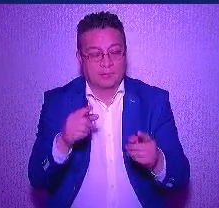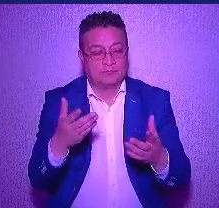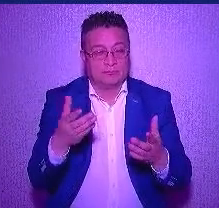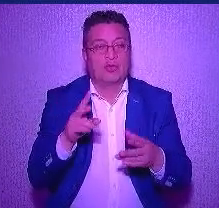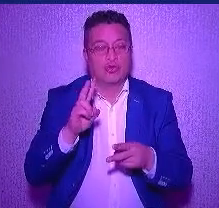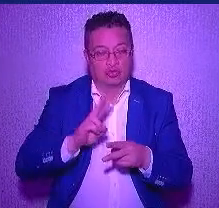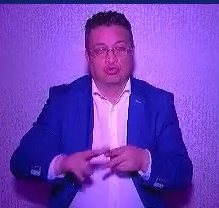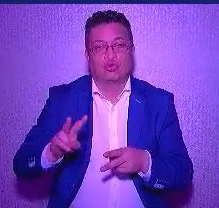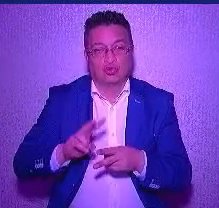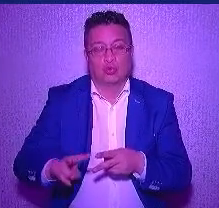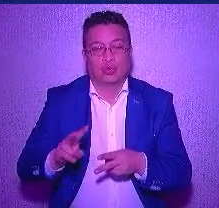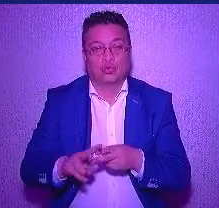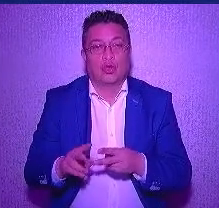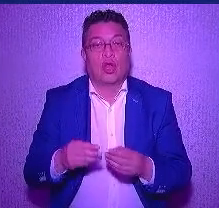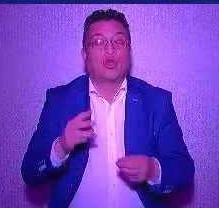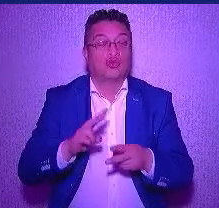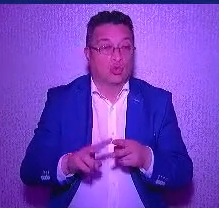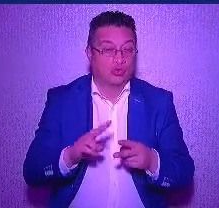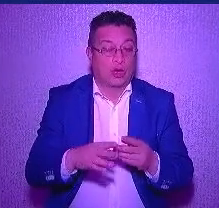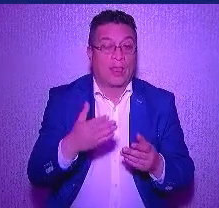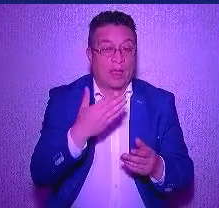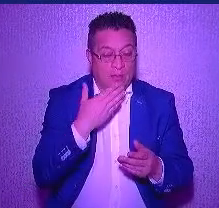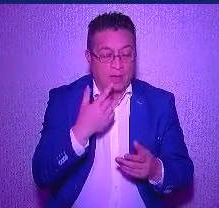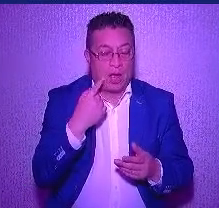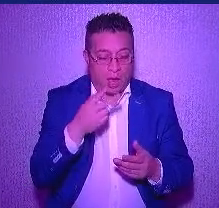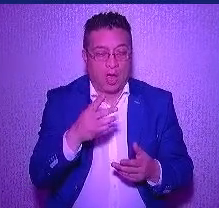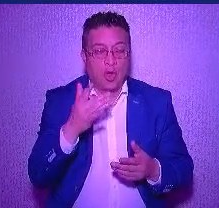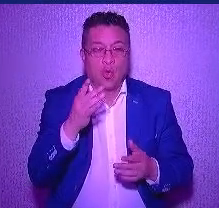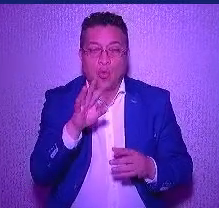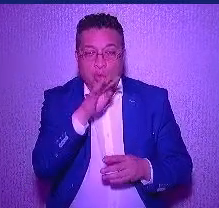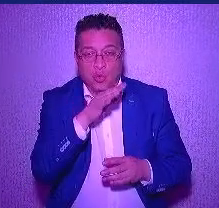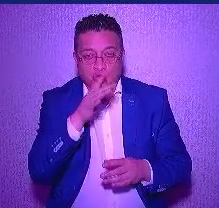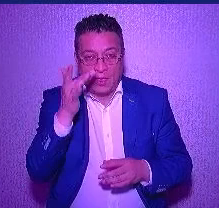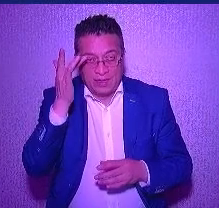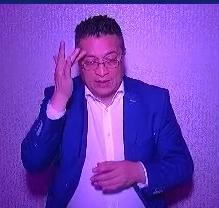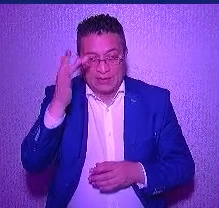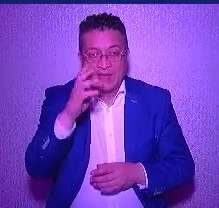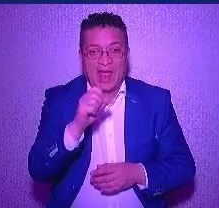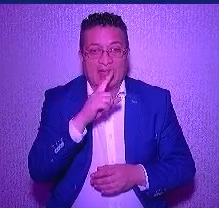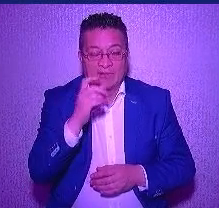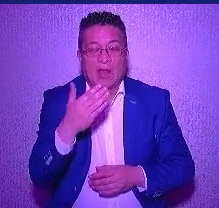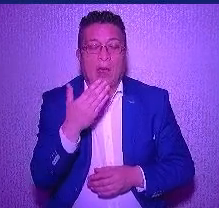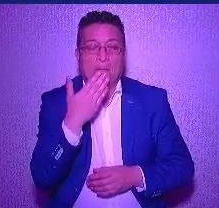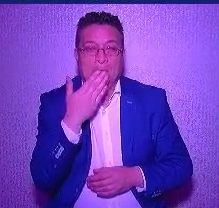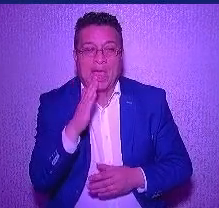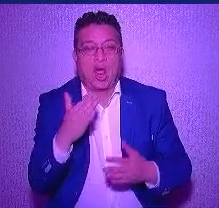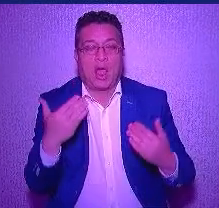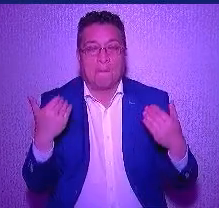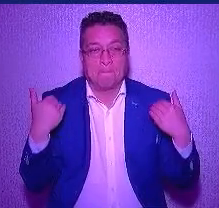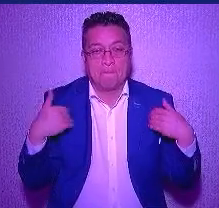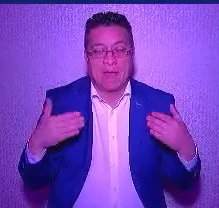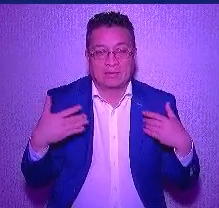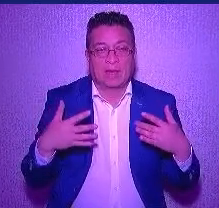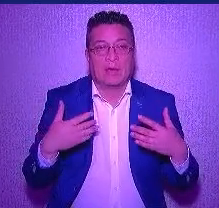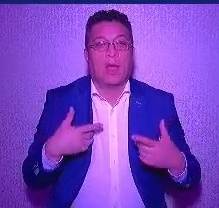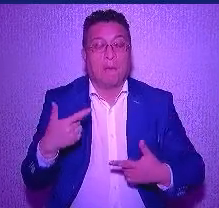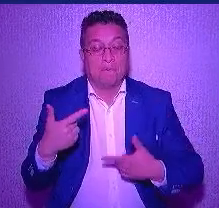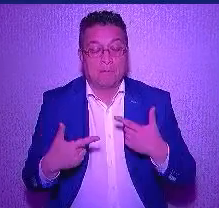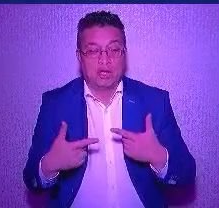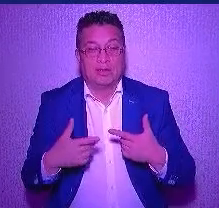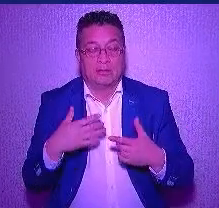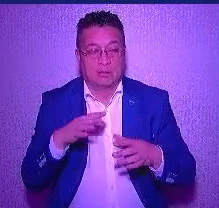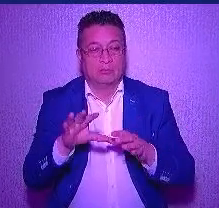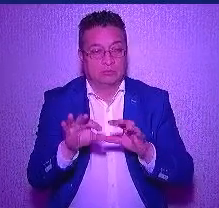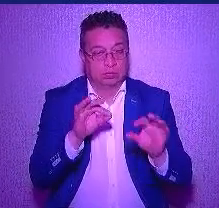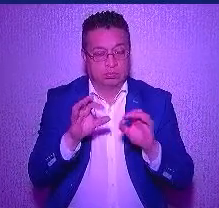soluciones como las soluciones También tienen el uso de Inteligencia artificial para las recomendaciones de mejores prácticas como una política del sistema de dección de